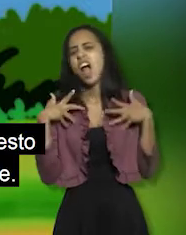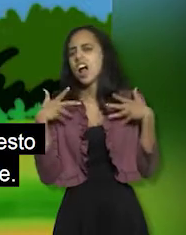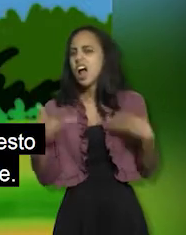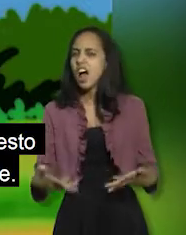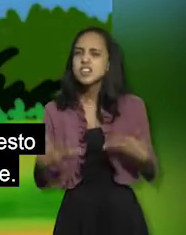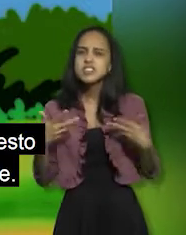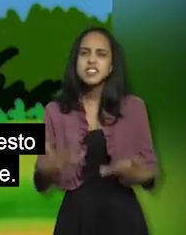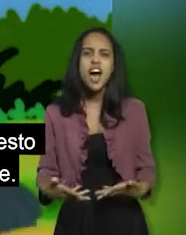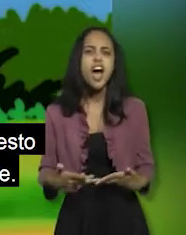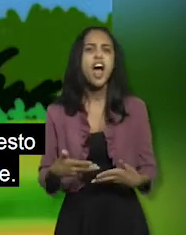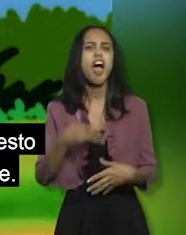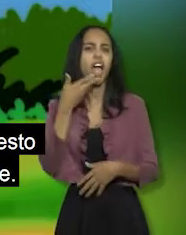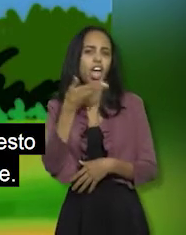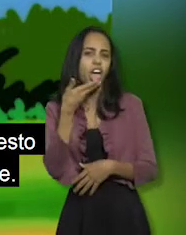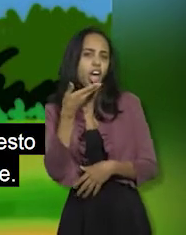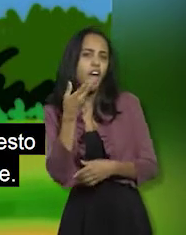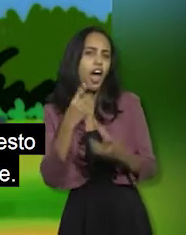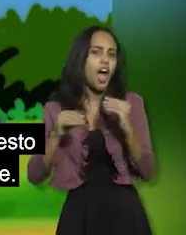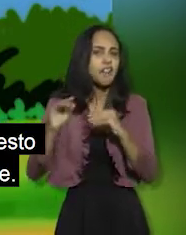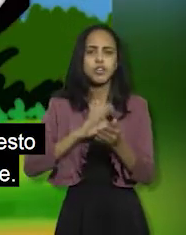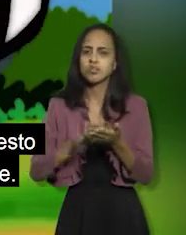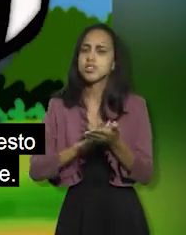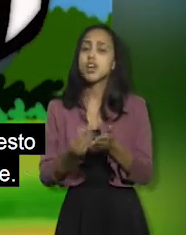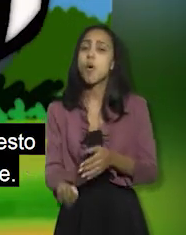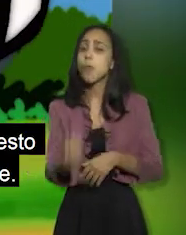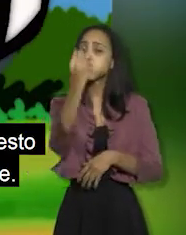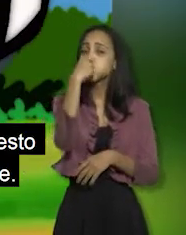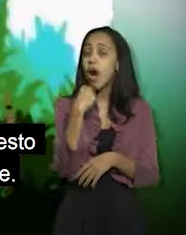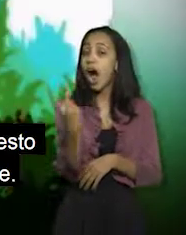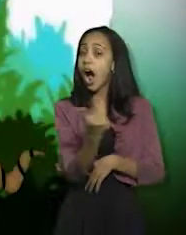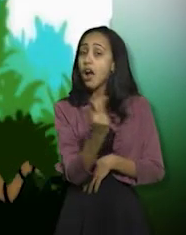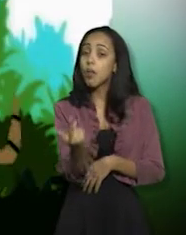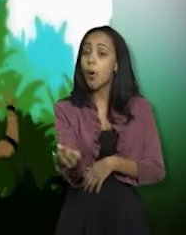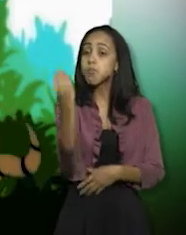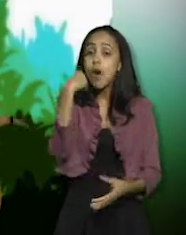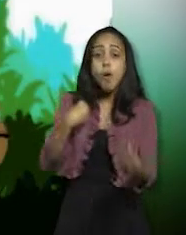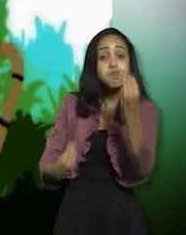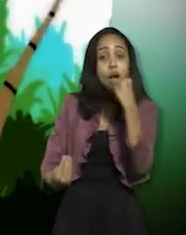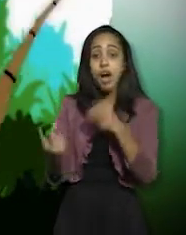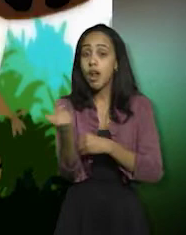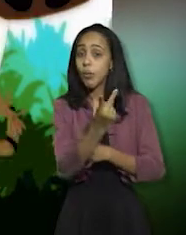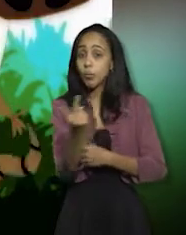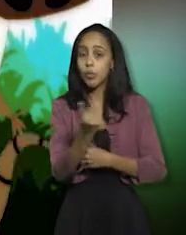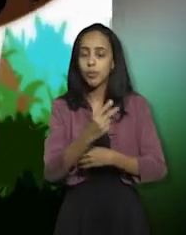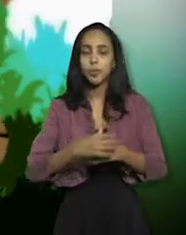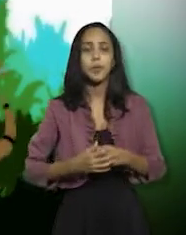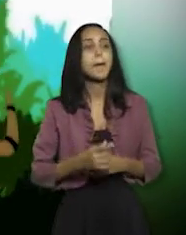cansado de todo esto y me los voy a jamar a los dos, ambos, inclusive. Pero, jíbaro,